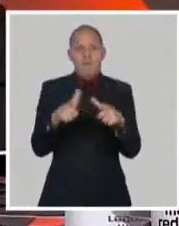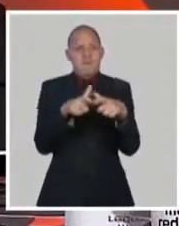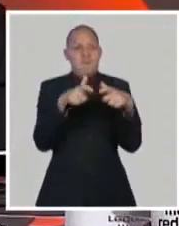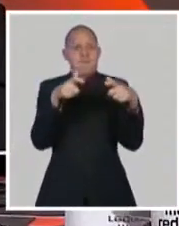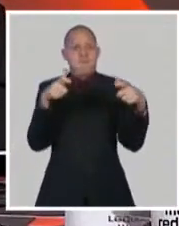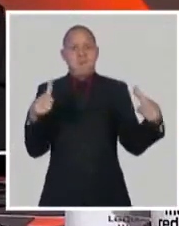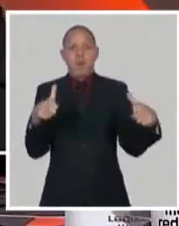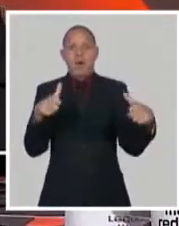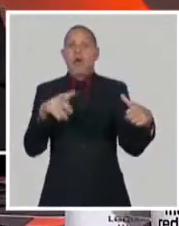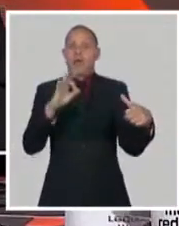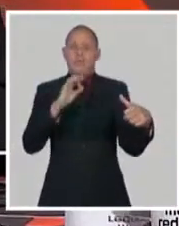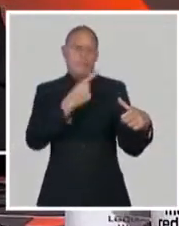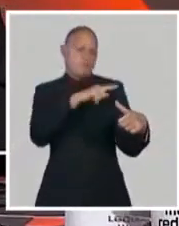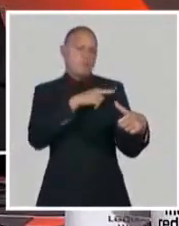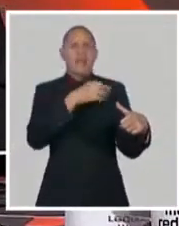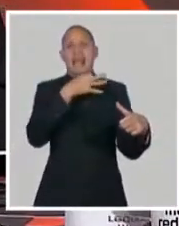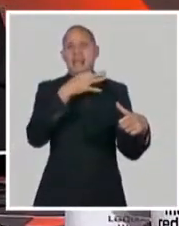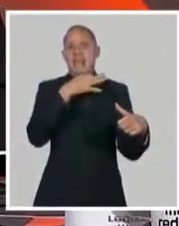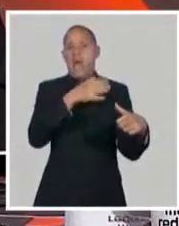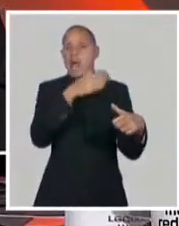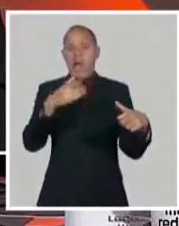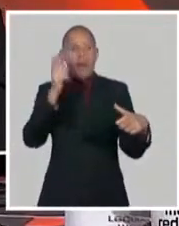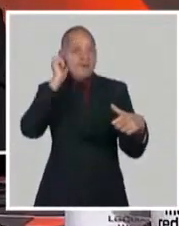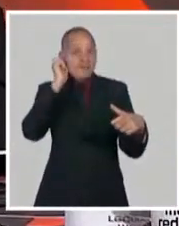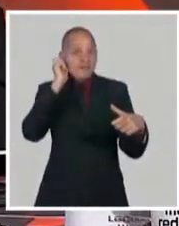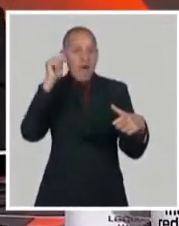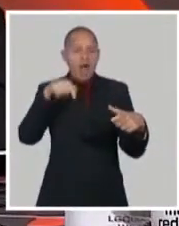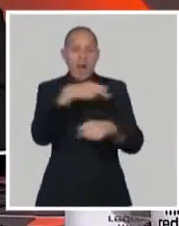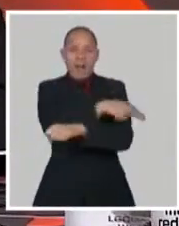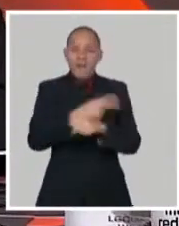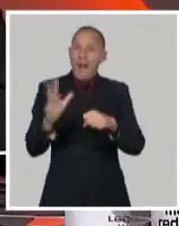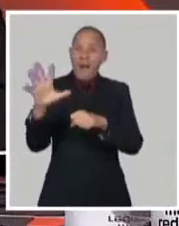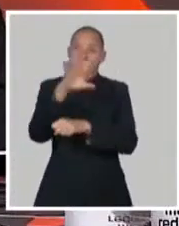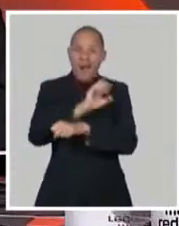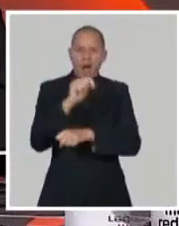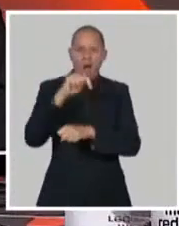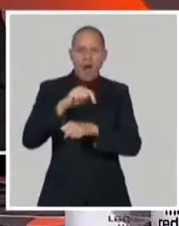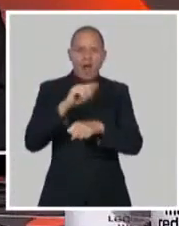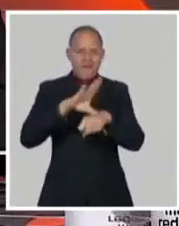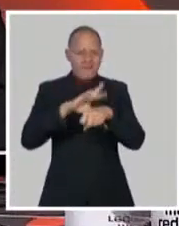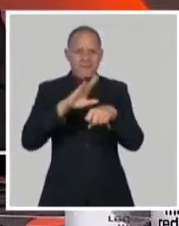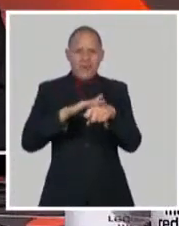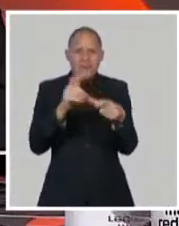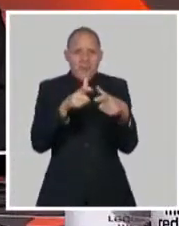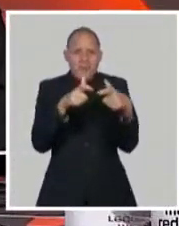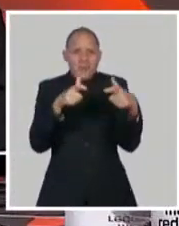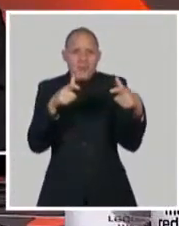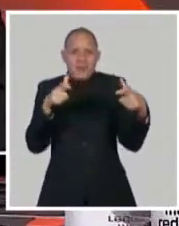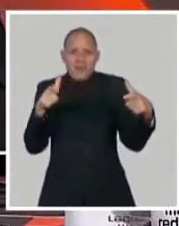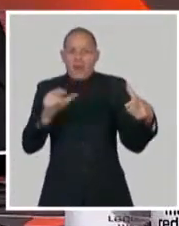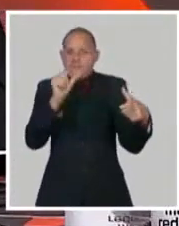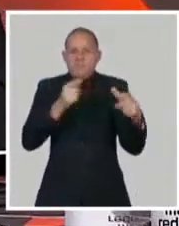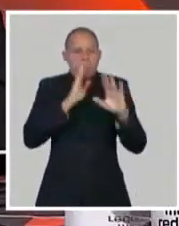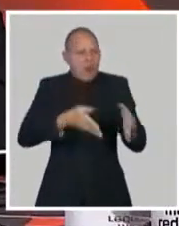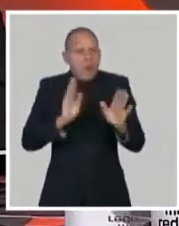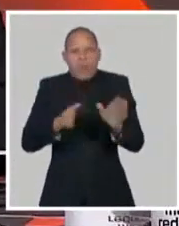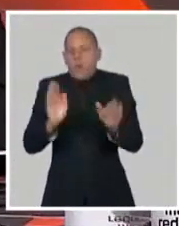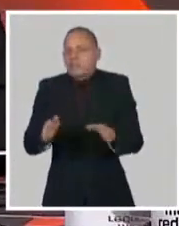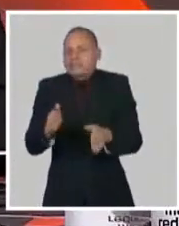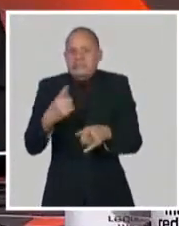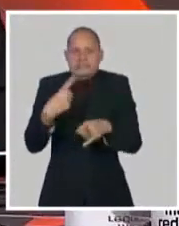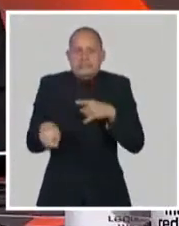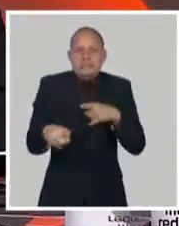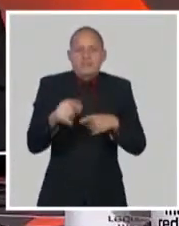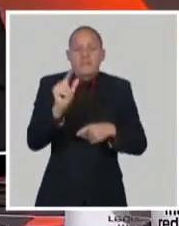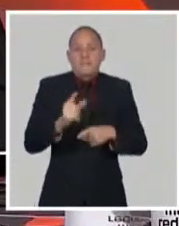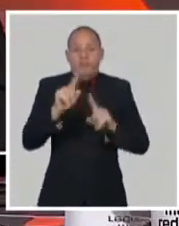de febrero, en la cantidad de contagiados a nivel mundial y la cifra de muertes, pues ha centrado la atención de